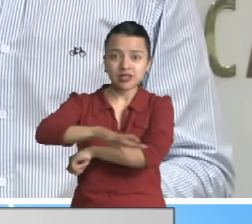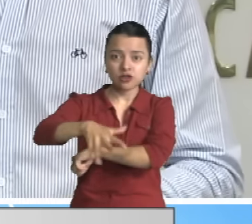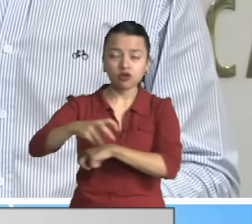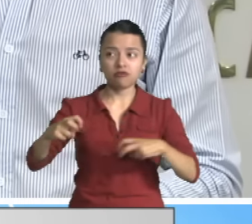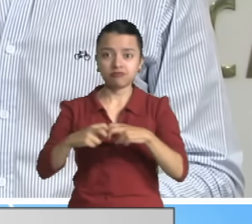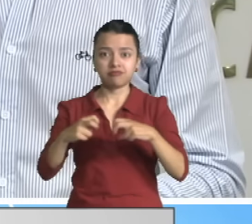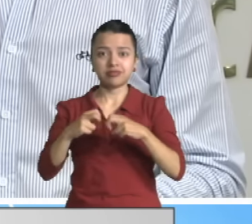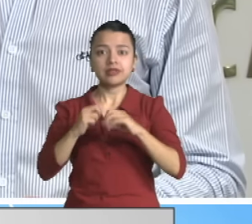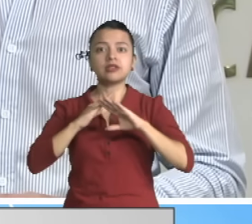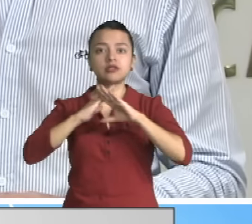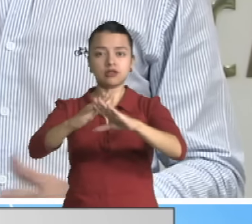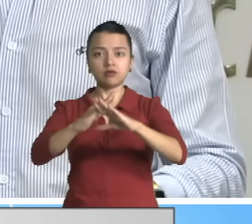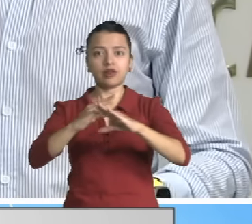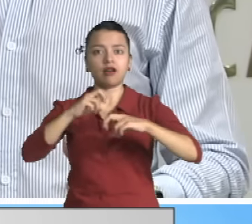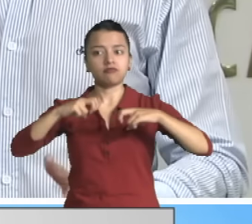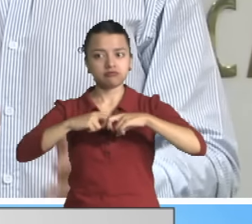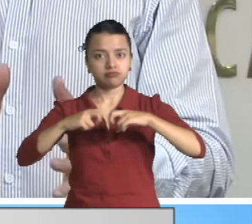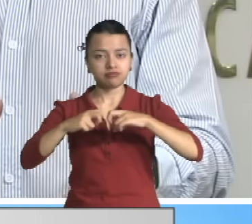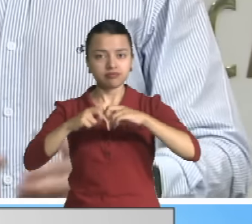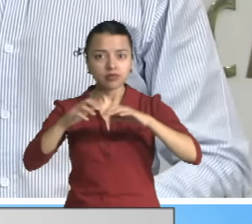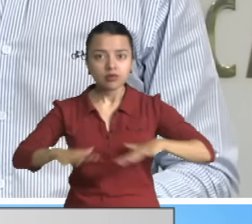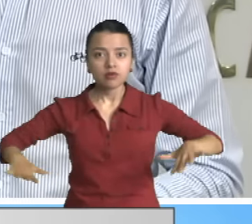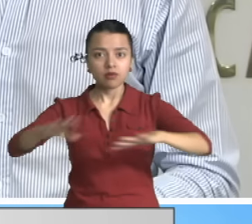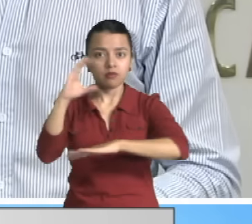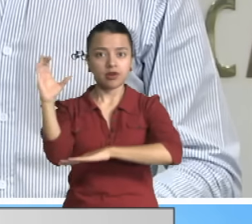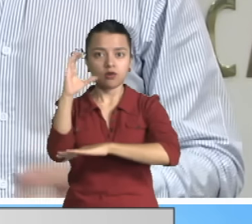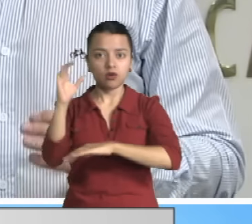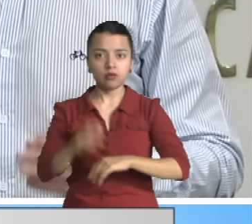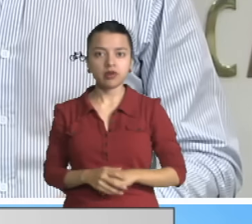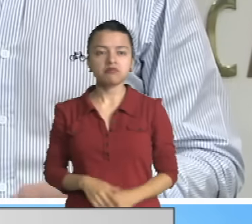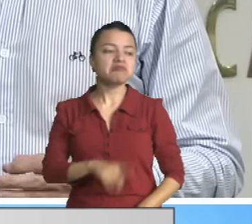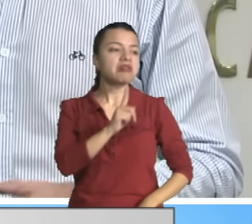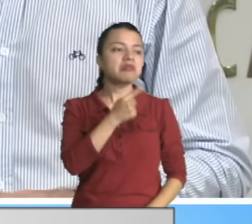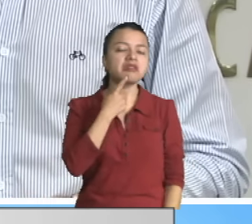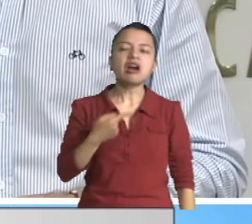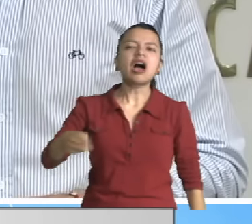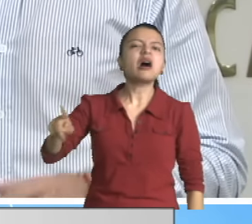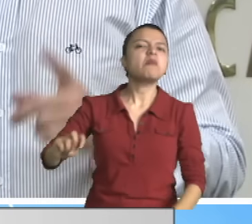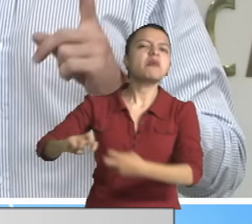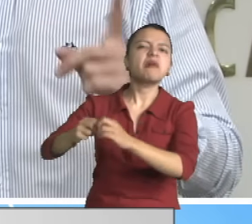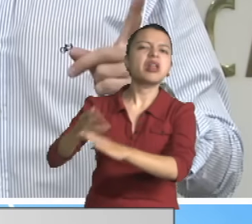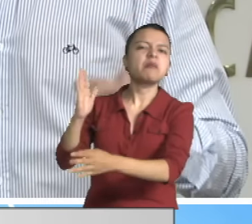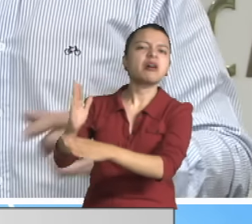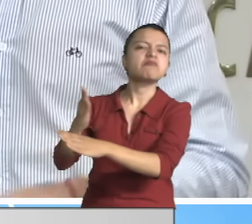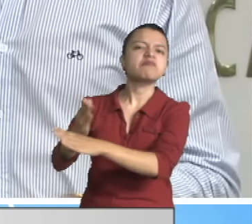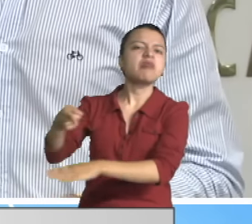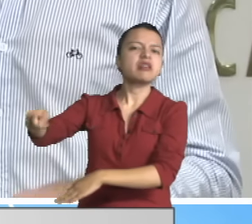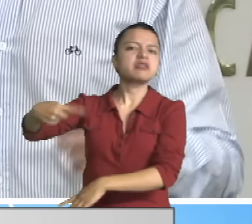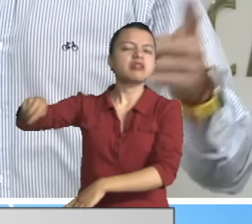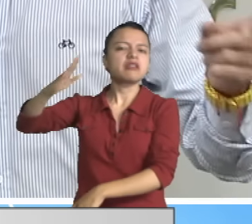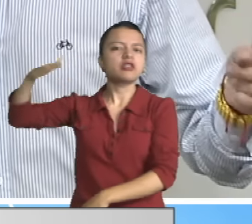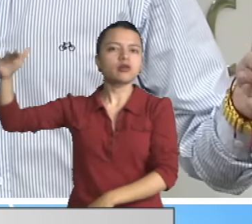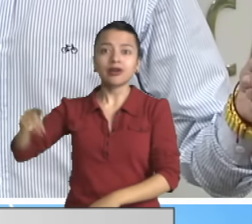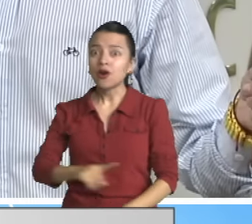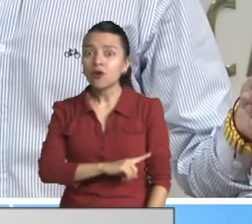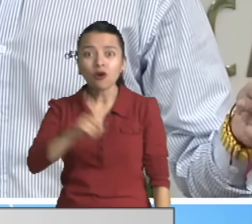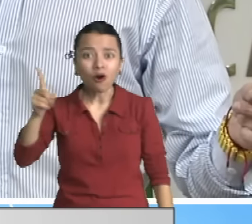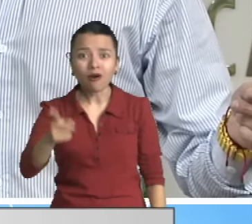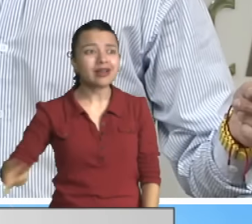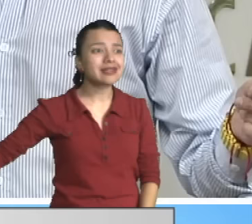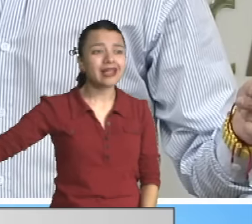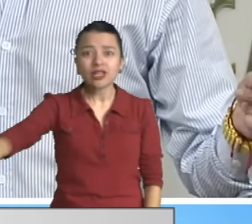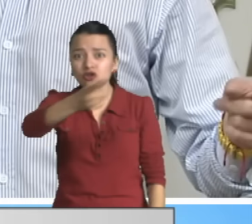seguridad energética para el país. Algunos dirán, no es un problema de Antioquia, no es un problema de país. Solo con esa decisión, a horas de la